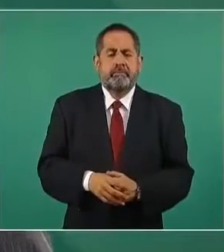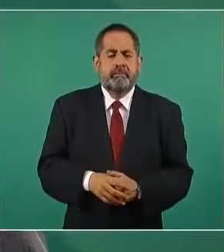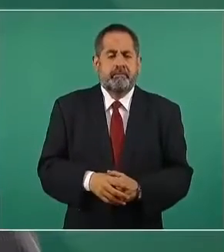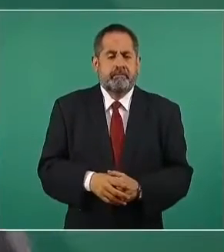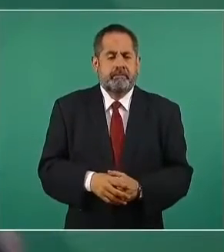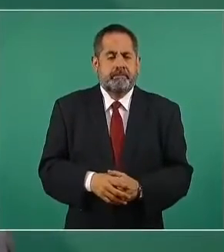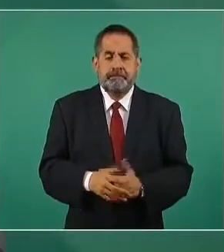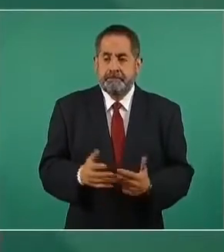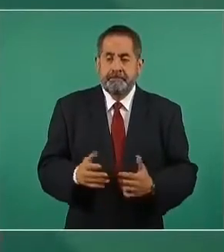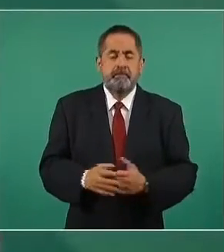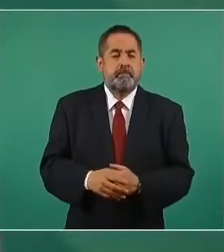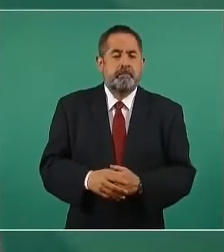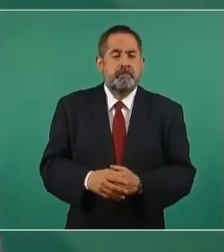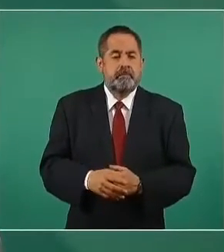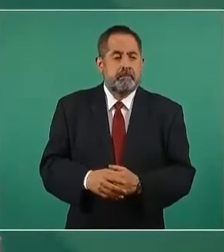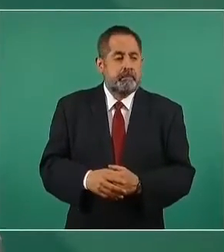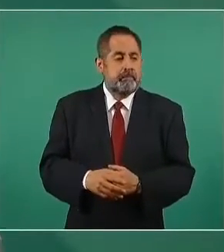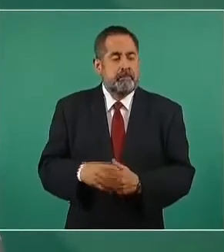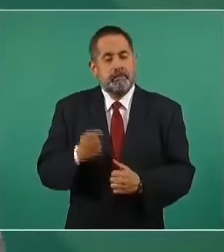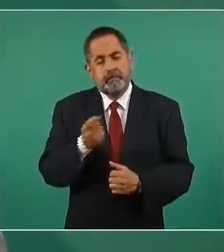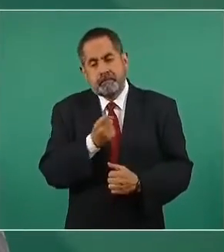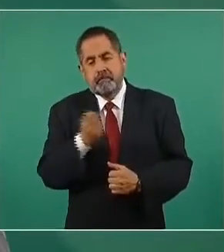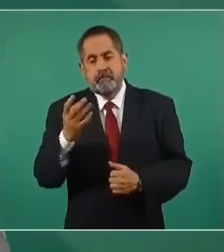¿Y cómo algunos